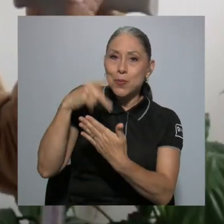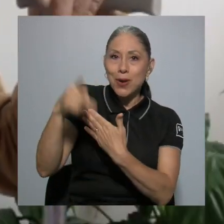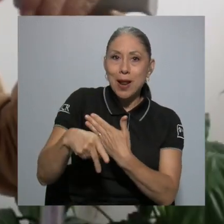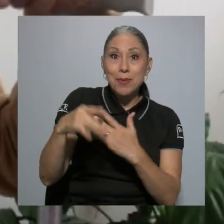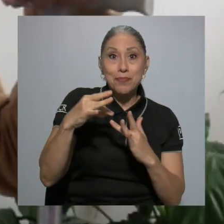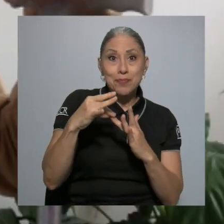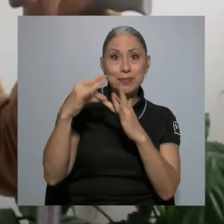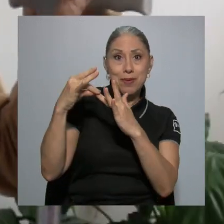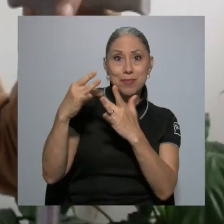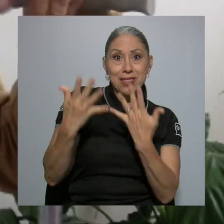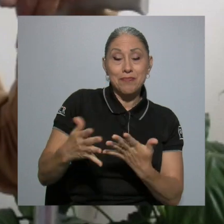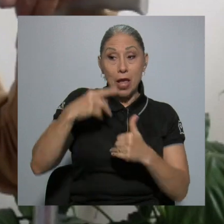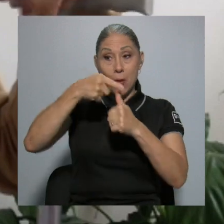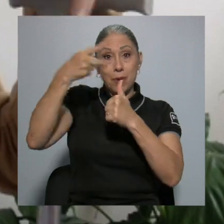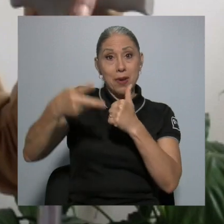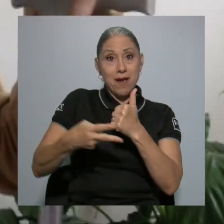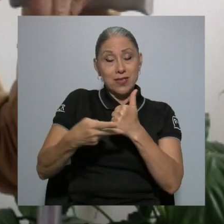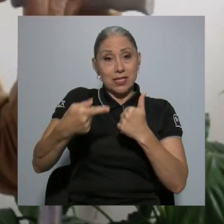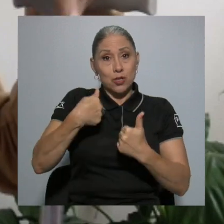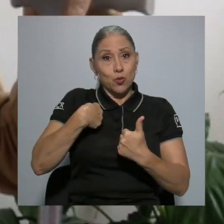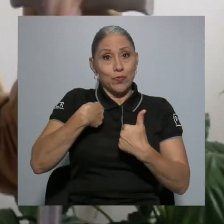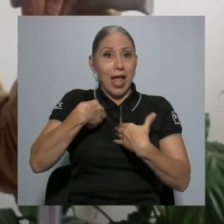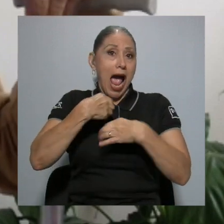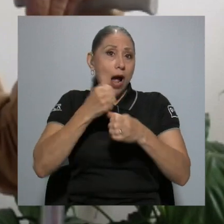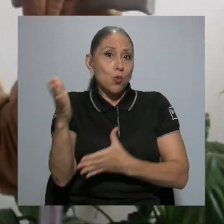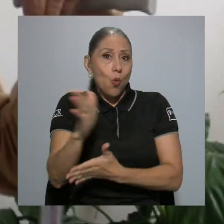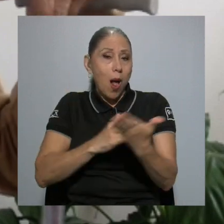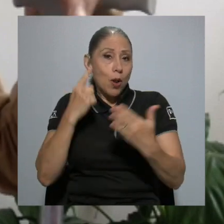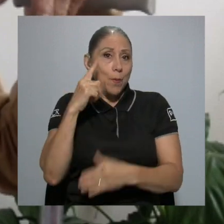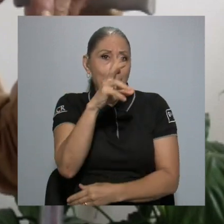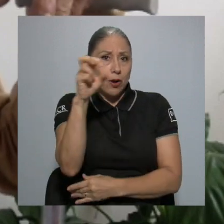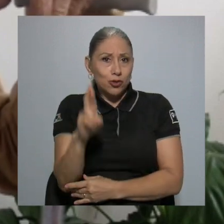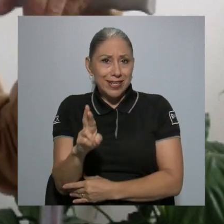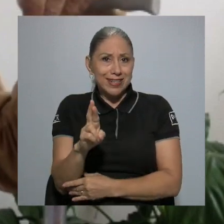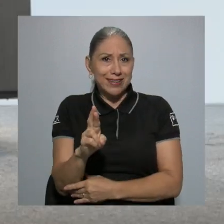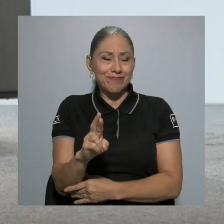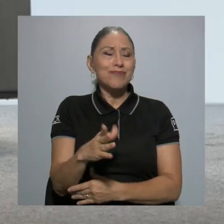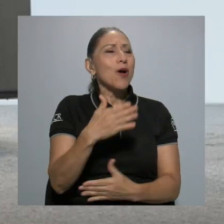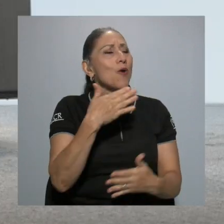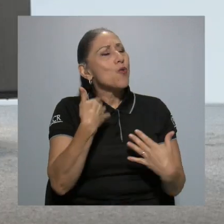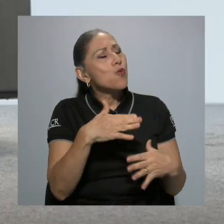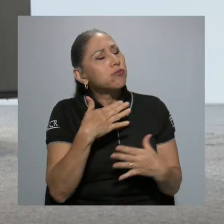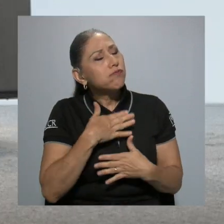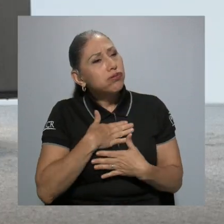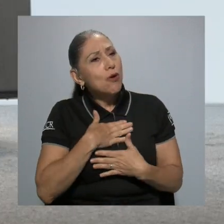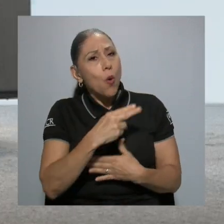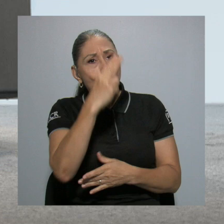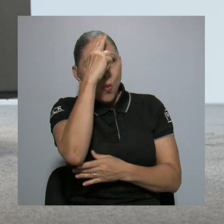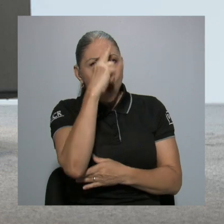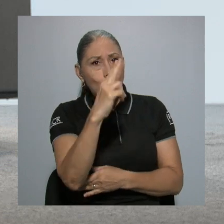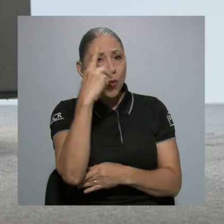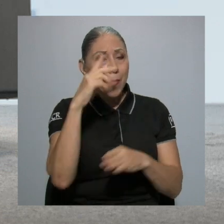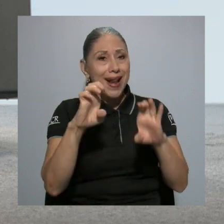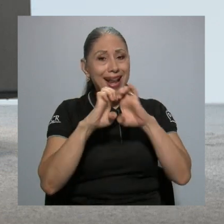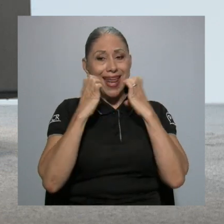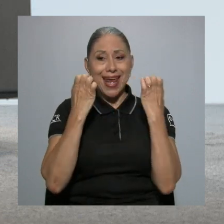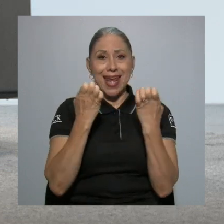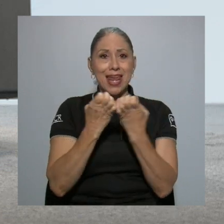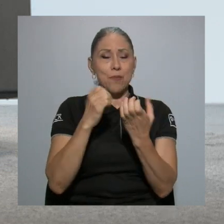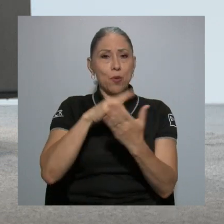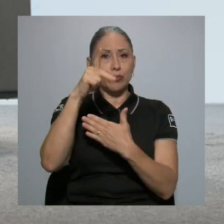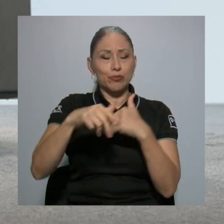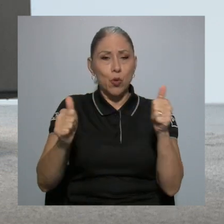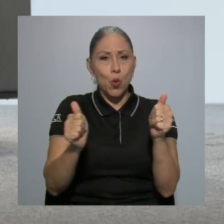tu programa. Sobre todo, es primera vez que hago algo para Costa Rica. Muy amable, es un honor para el equipo